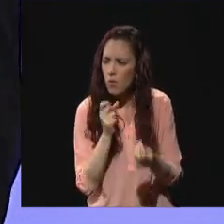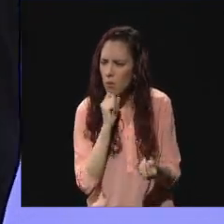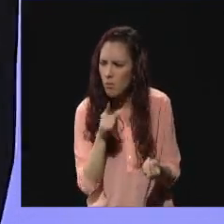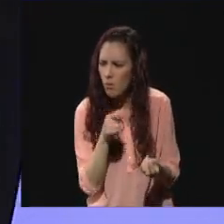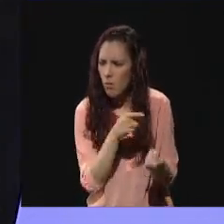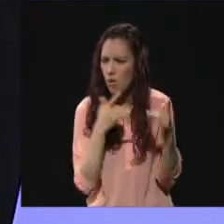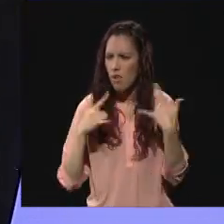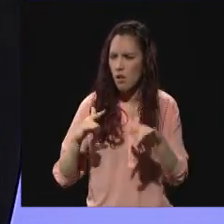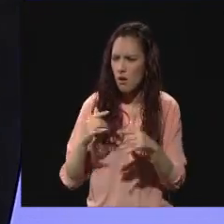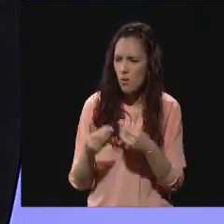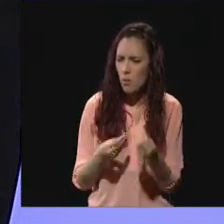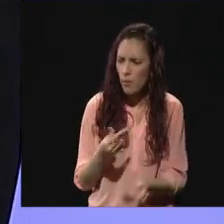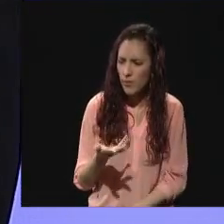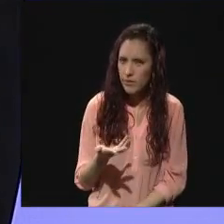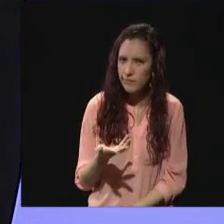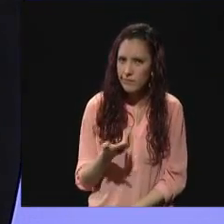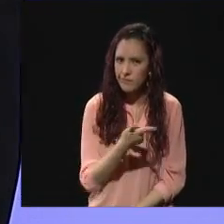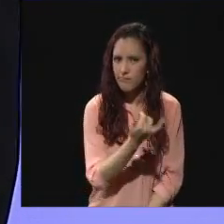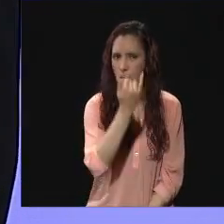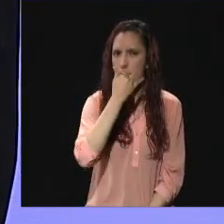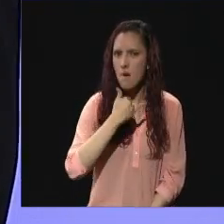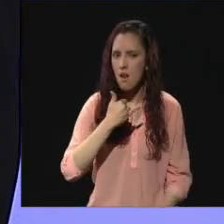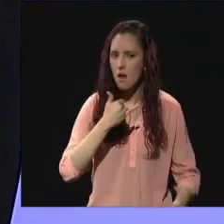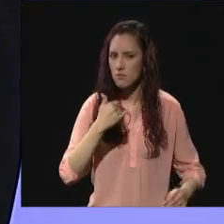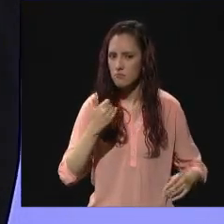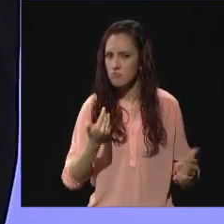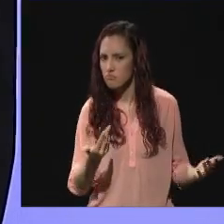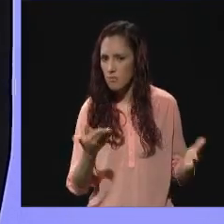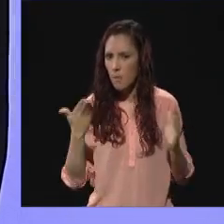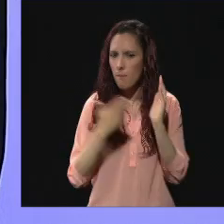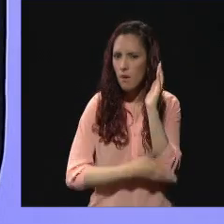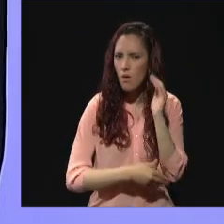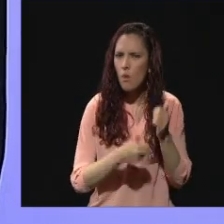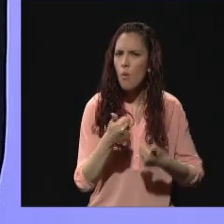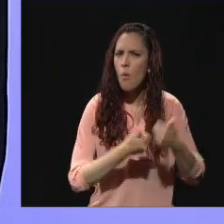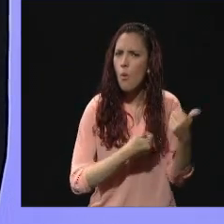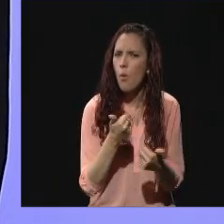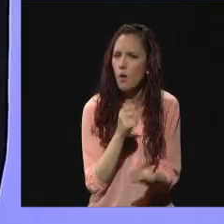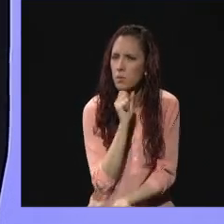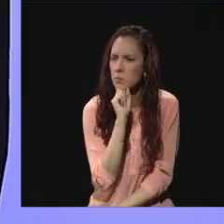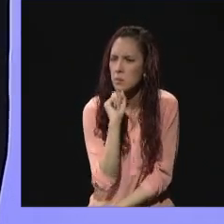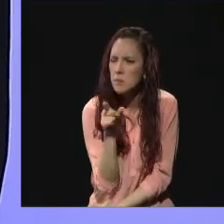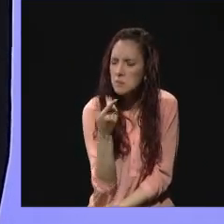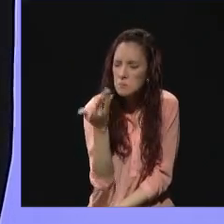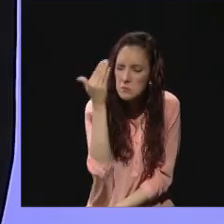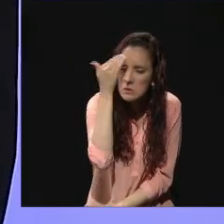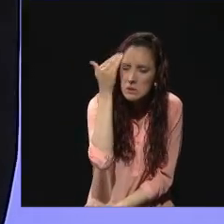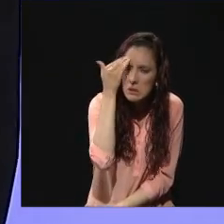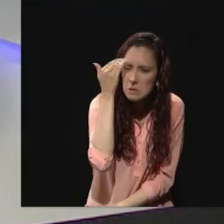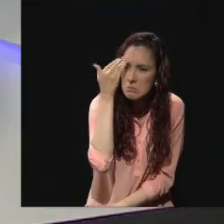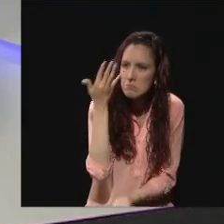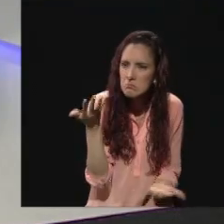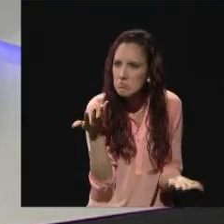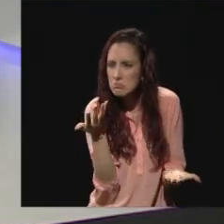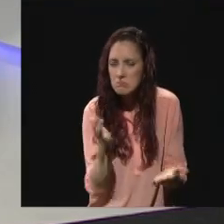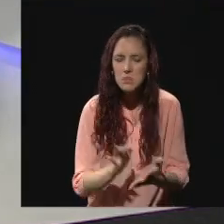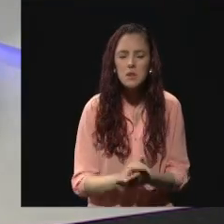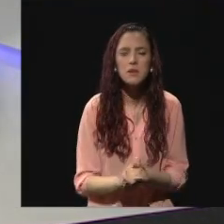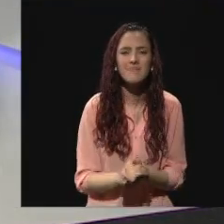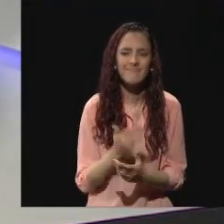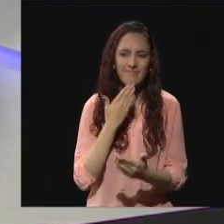otra falta en la que también incurran con tal conducta y cuáles serían las sanciones atribuirles en tal